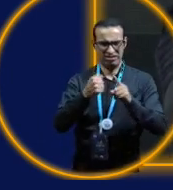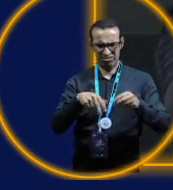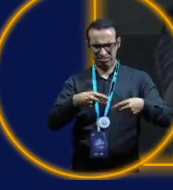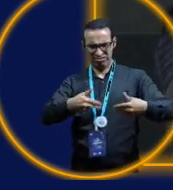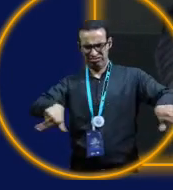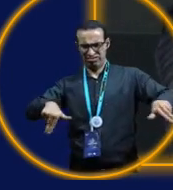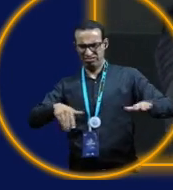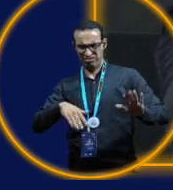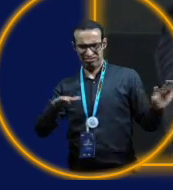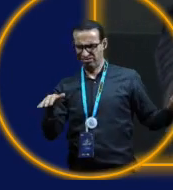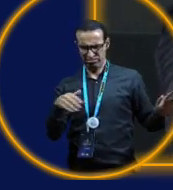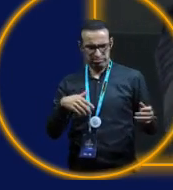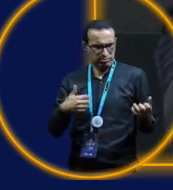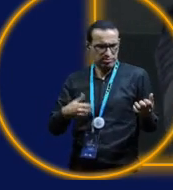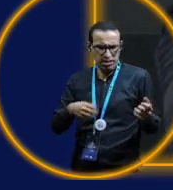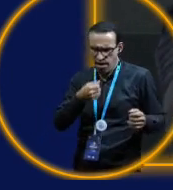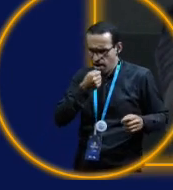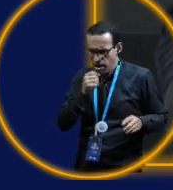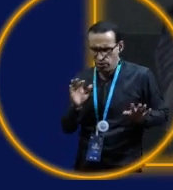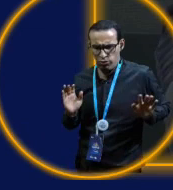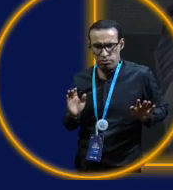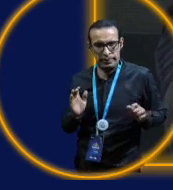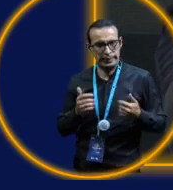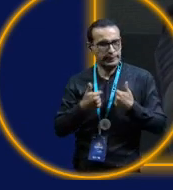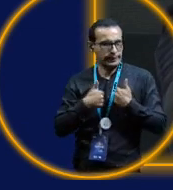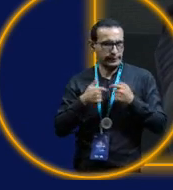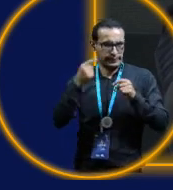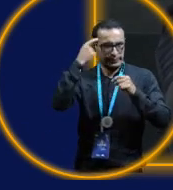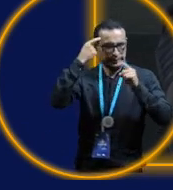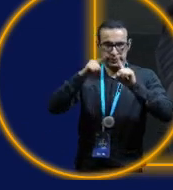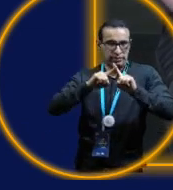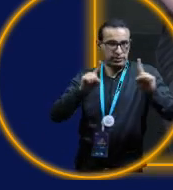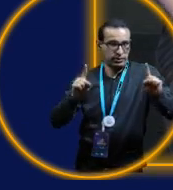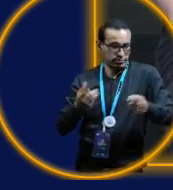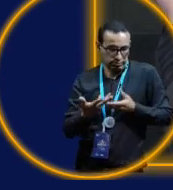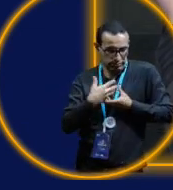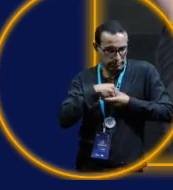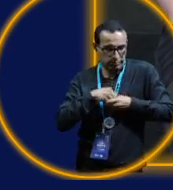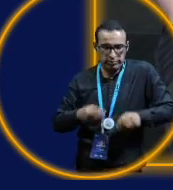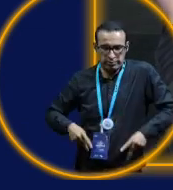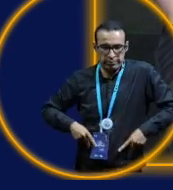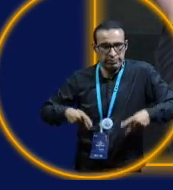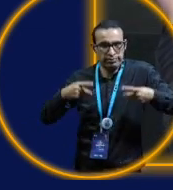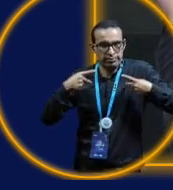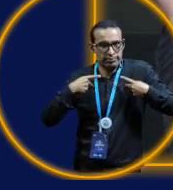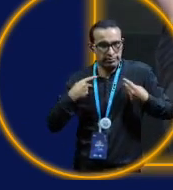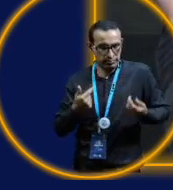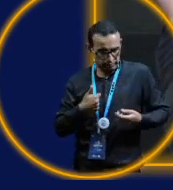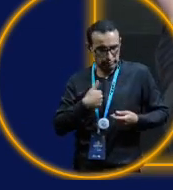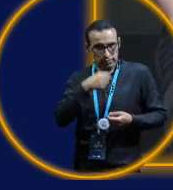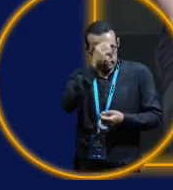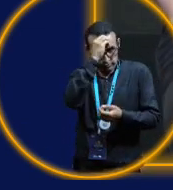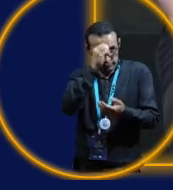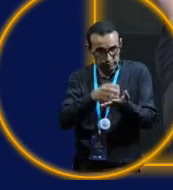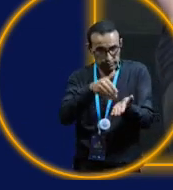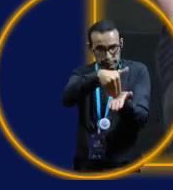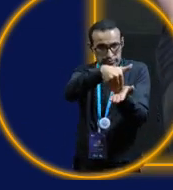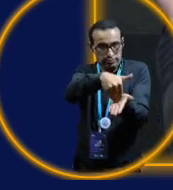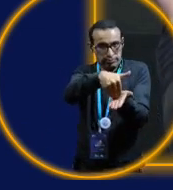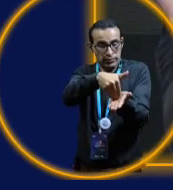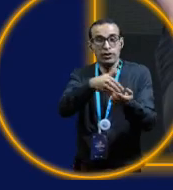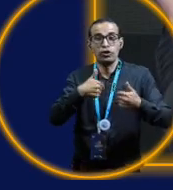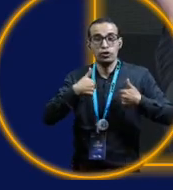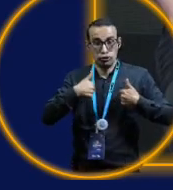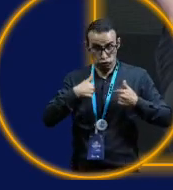mundo para mí eso es auténtico eso es como parte de quién soy yo he sido muy